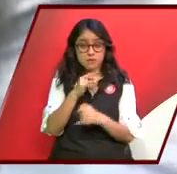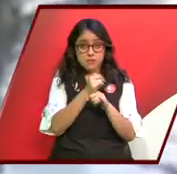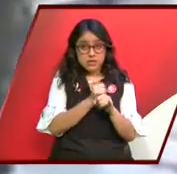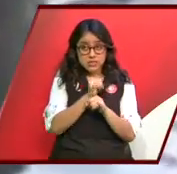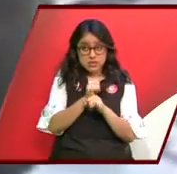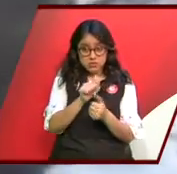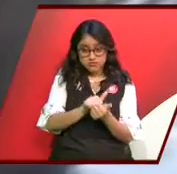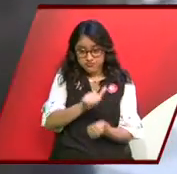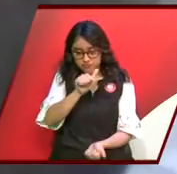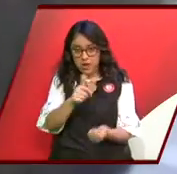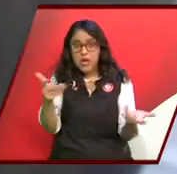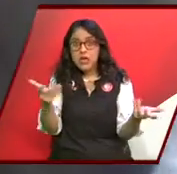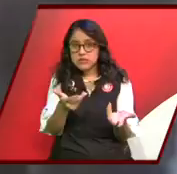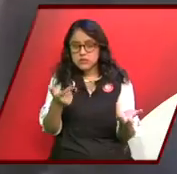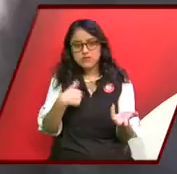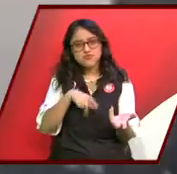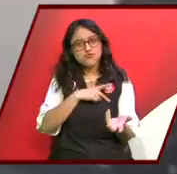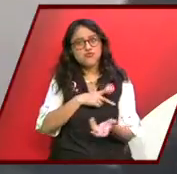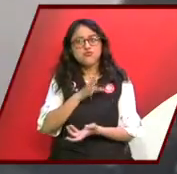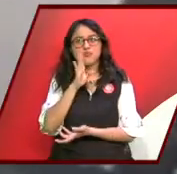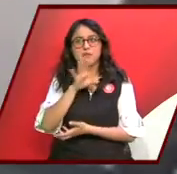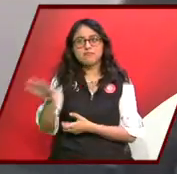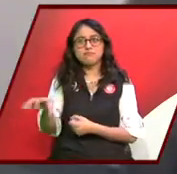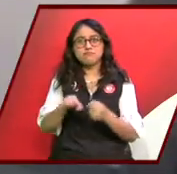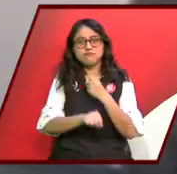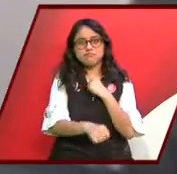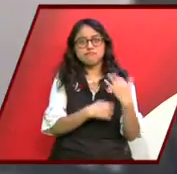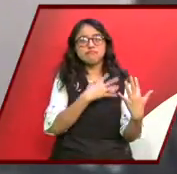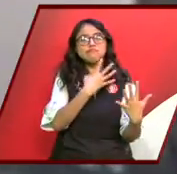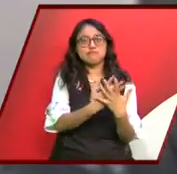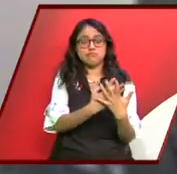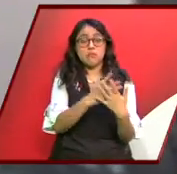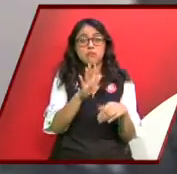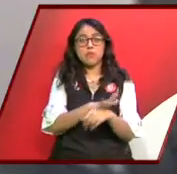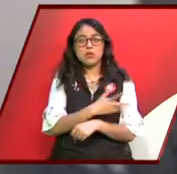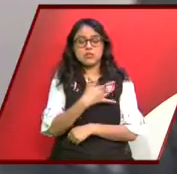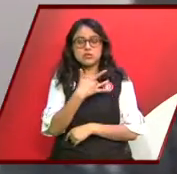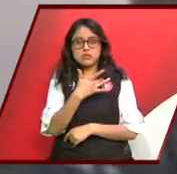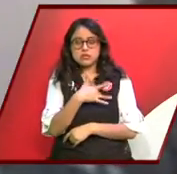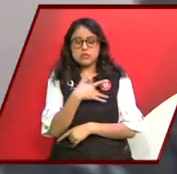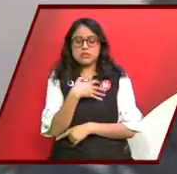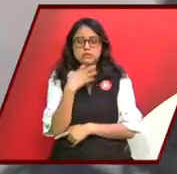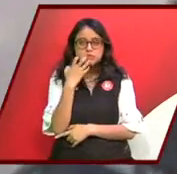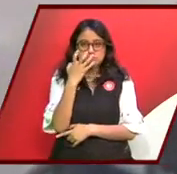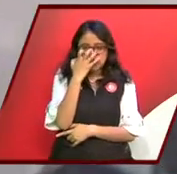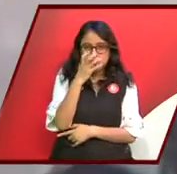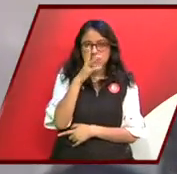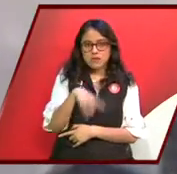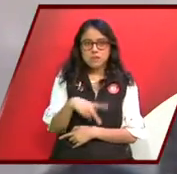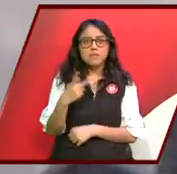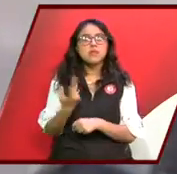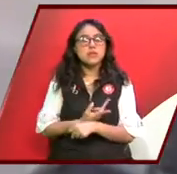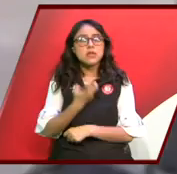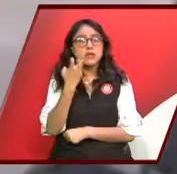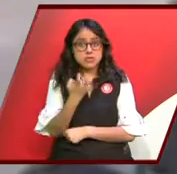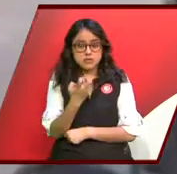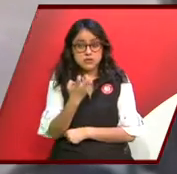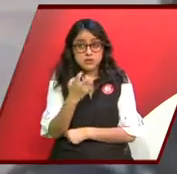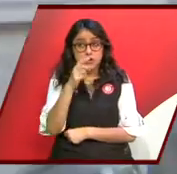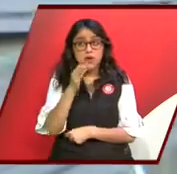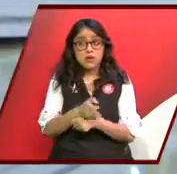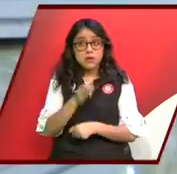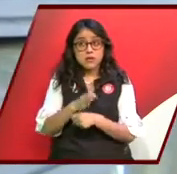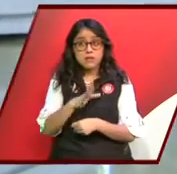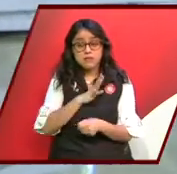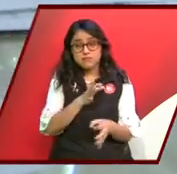carpeta de investigación íbamos a terminar en un reclusorio. Debido a la intimidación, del cual señalan haber sido víctimas, actualmente